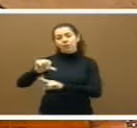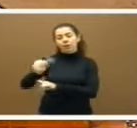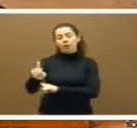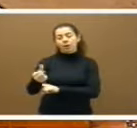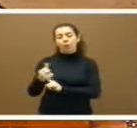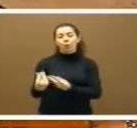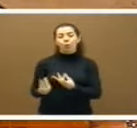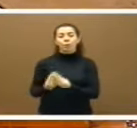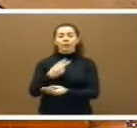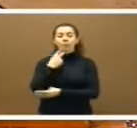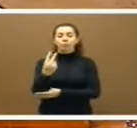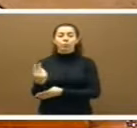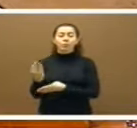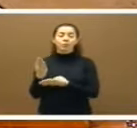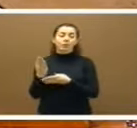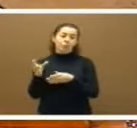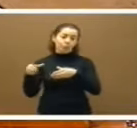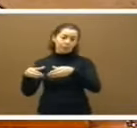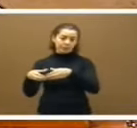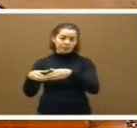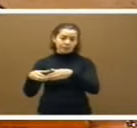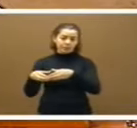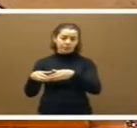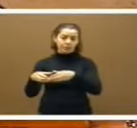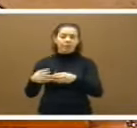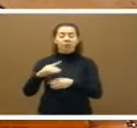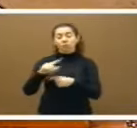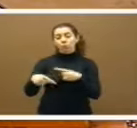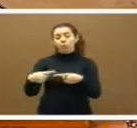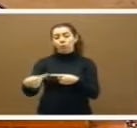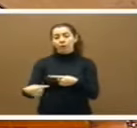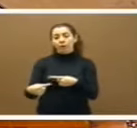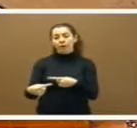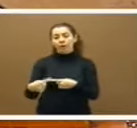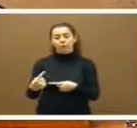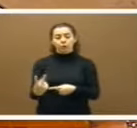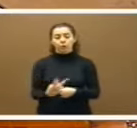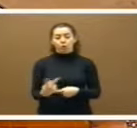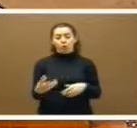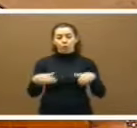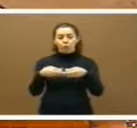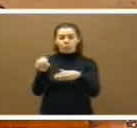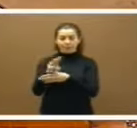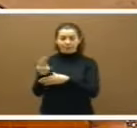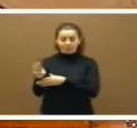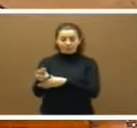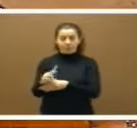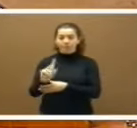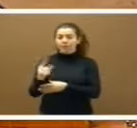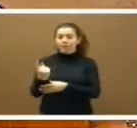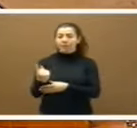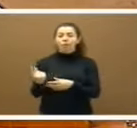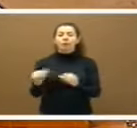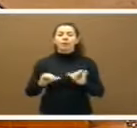Portavoces por parte de esa Junta de Portavoces y como consecuencia de dichos grupos parlamentarios. En primer lugar, pasamos a